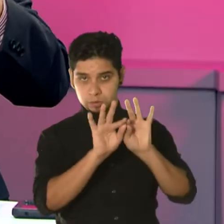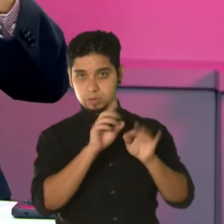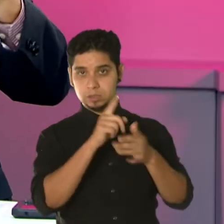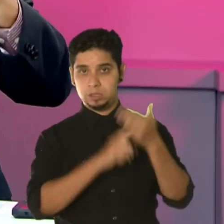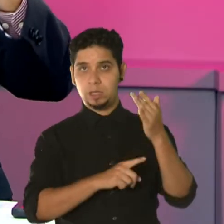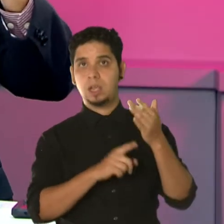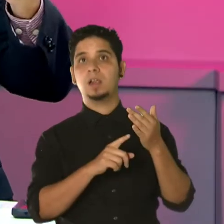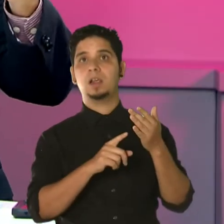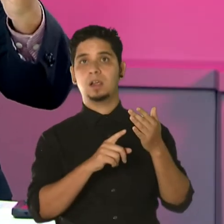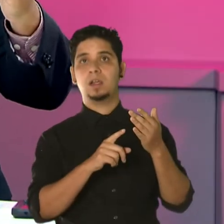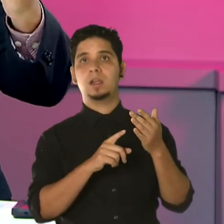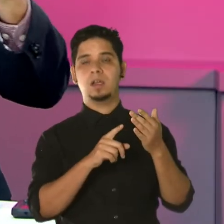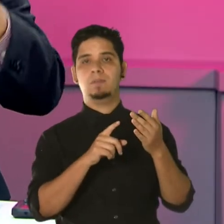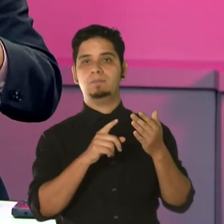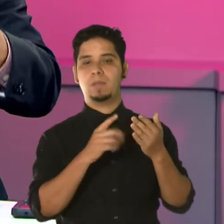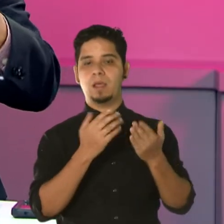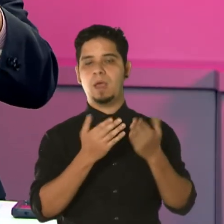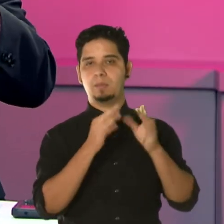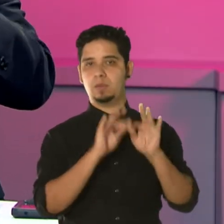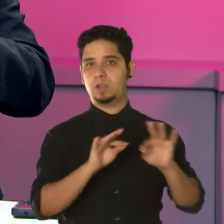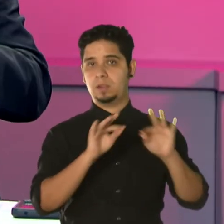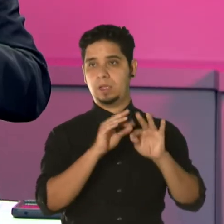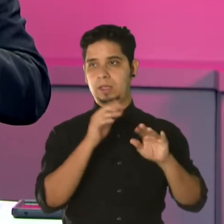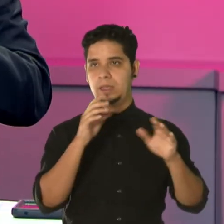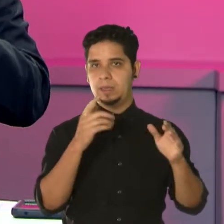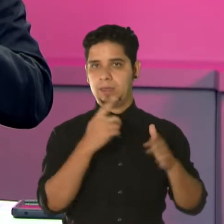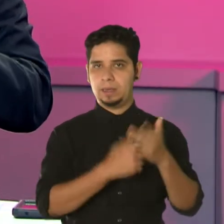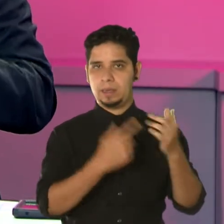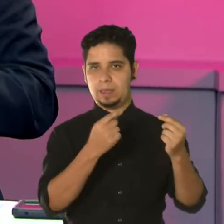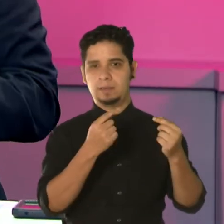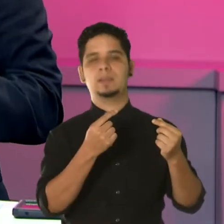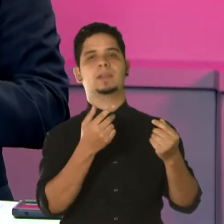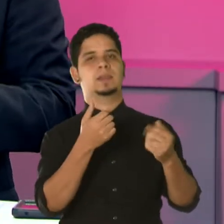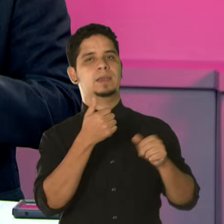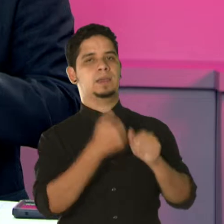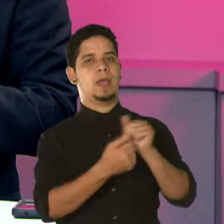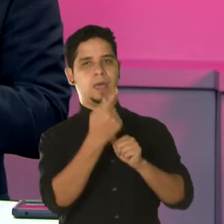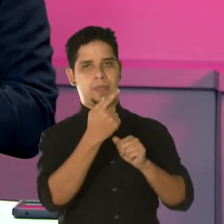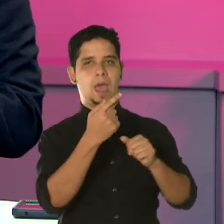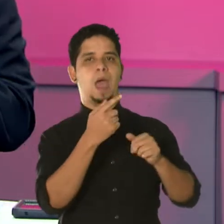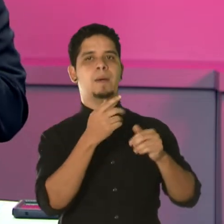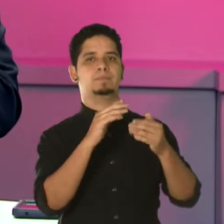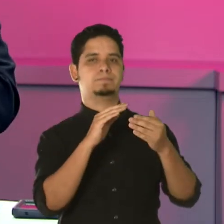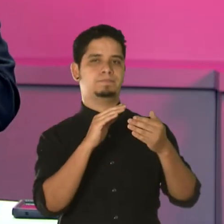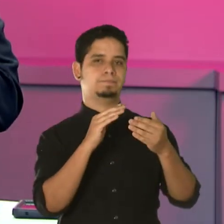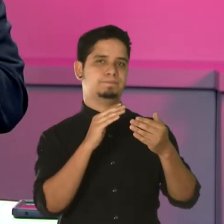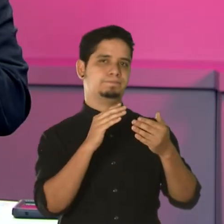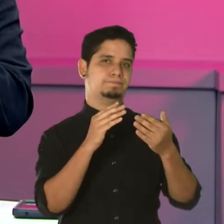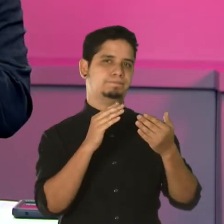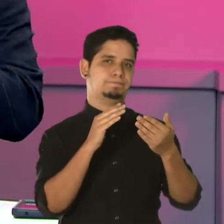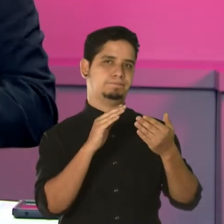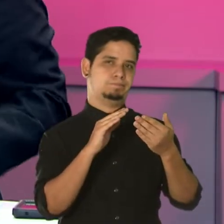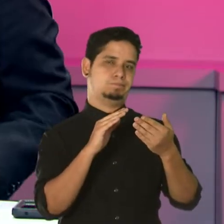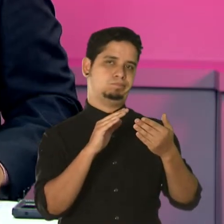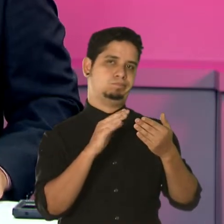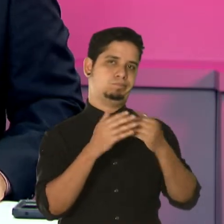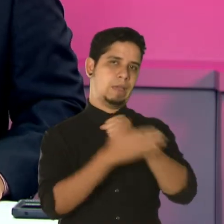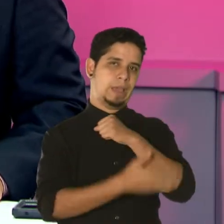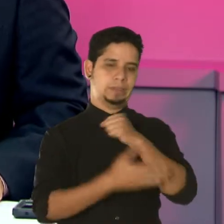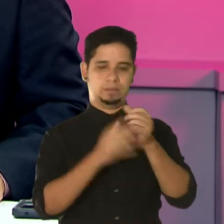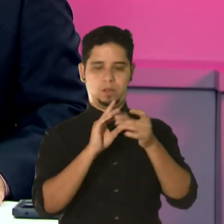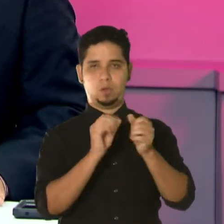mucha credibilidad a lo que realiza cada país en el aspecto económico. Y Puerto Rico, bueno, a veces no salen bien sus números, pero él está